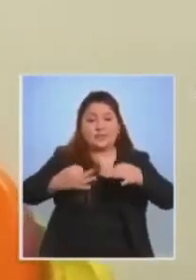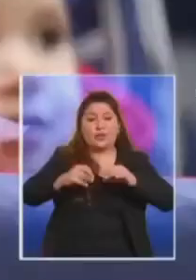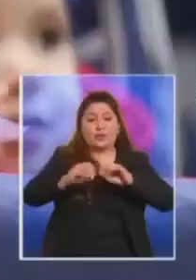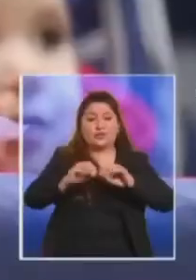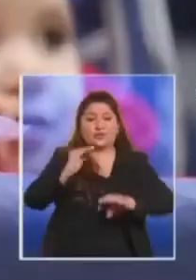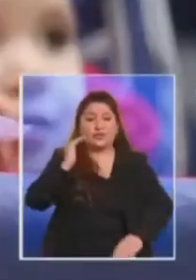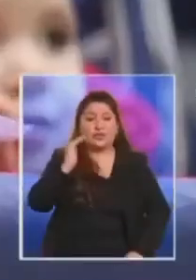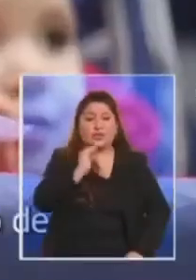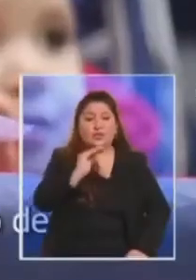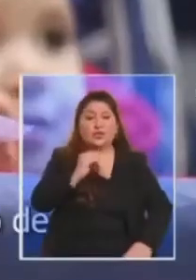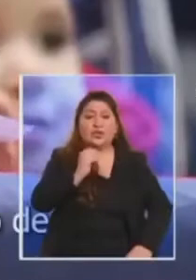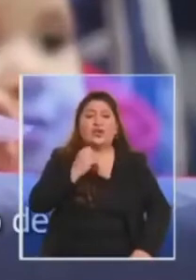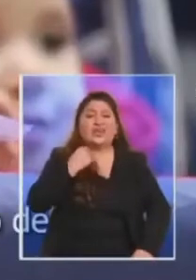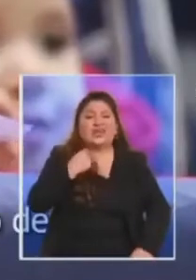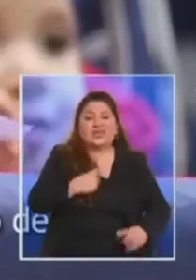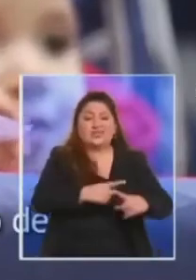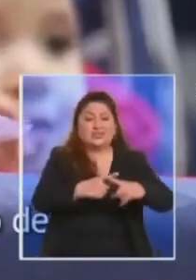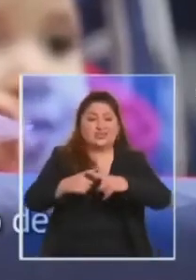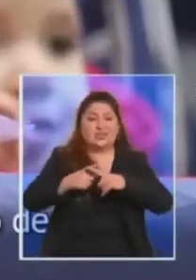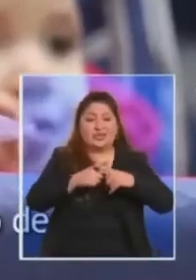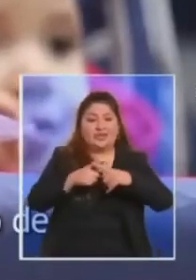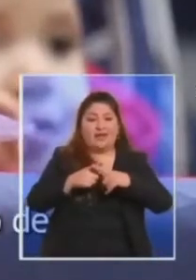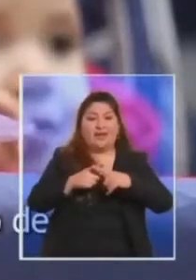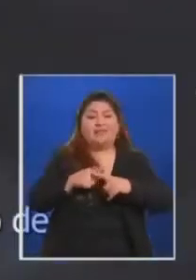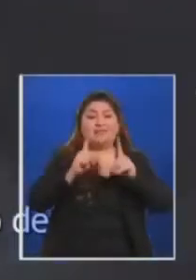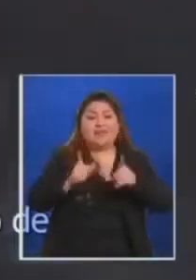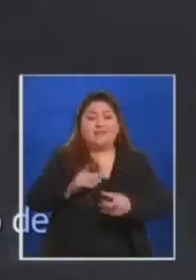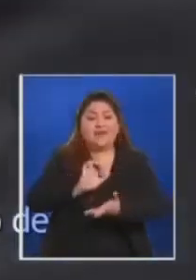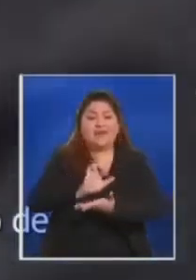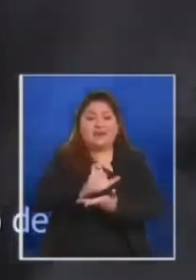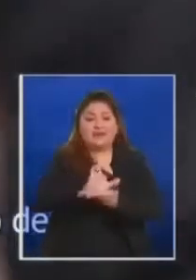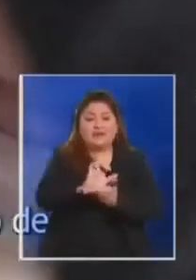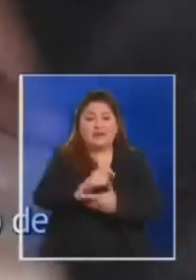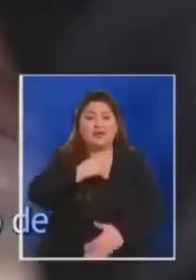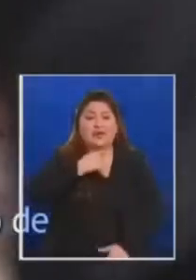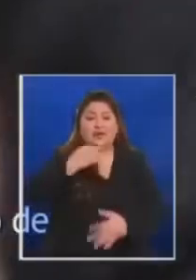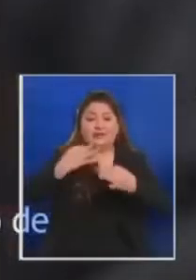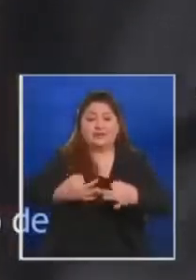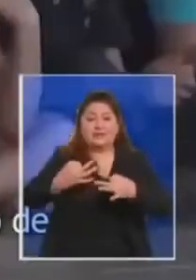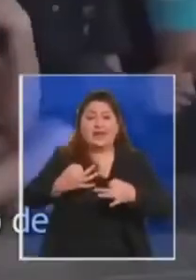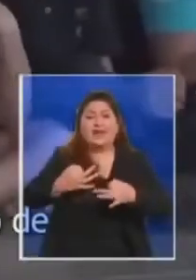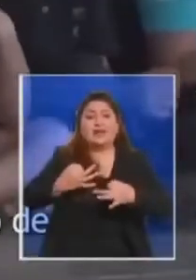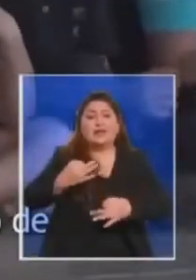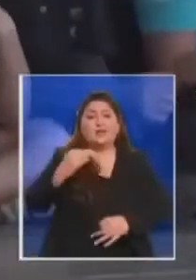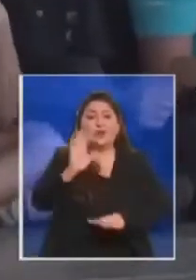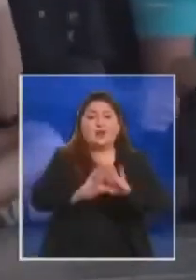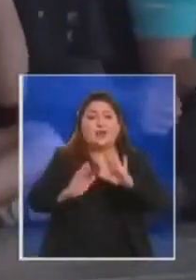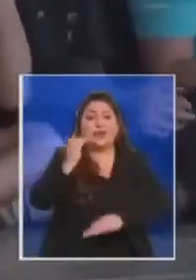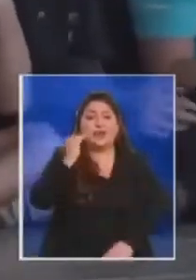estamos generando para ello? ¿Debe el Estado garantizar la integralidad del cuidado de niñas, niños y adolescentes?